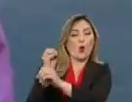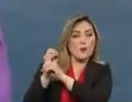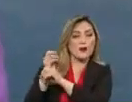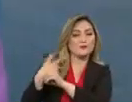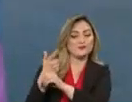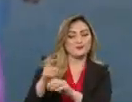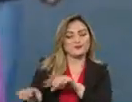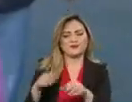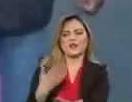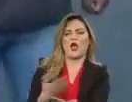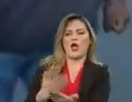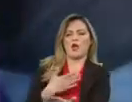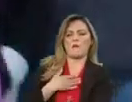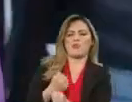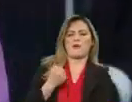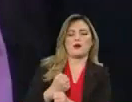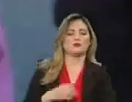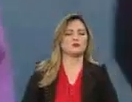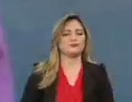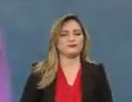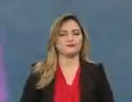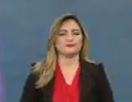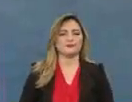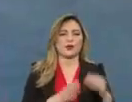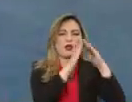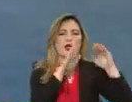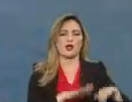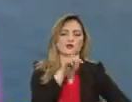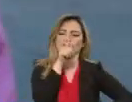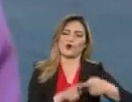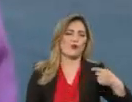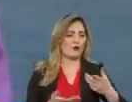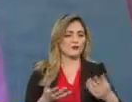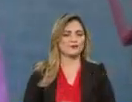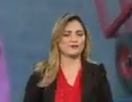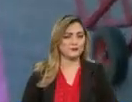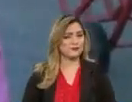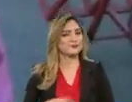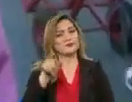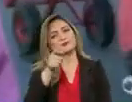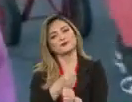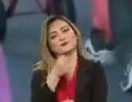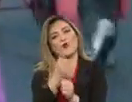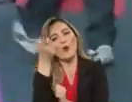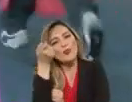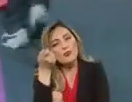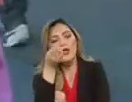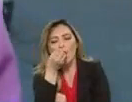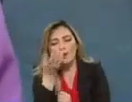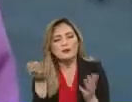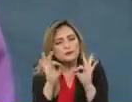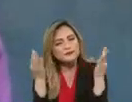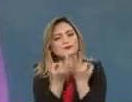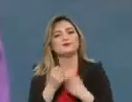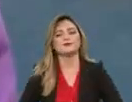sus actividades, pues ellos aseguran que ya no pueden permanecer más tiempo en sus casas, pues necesitan dinero para